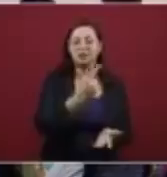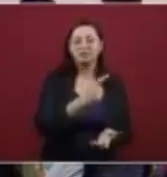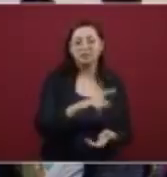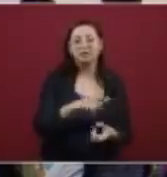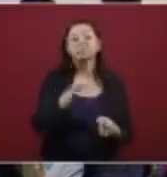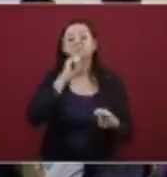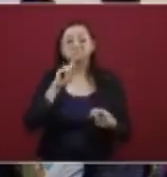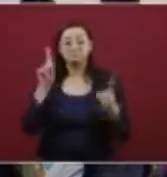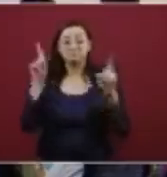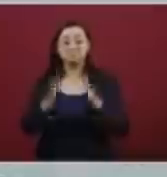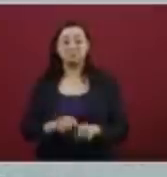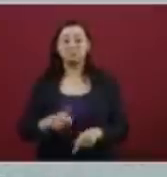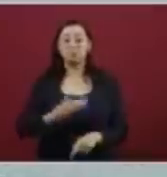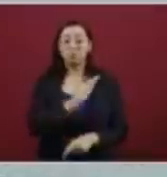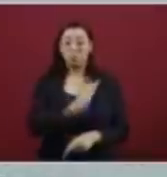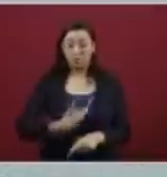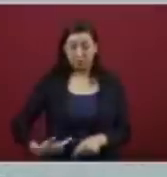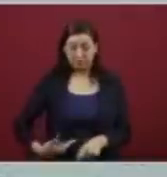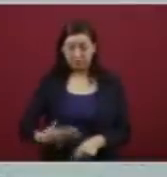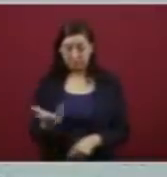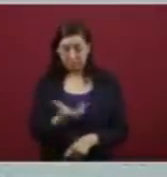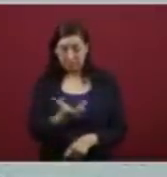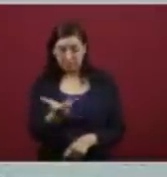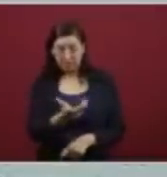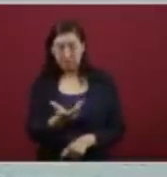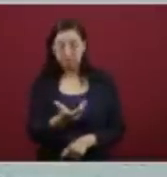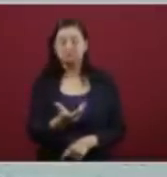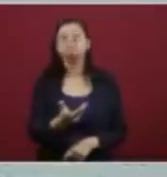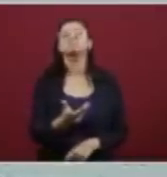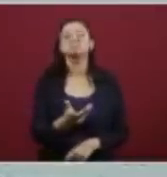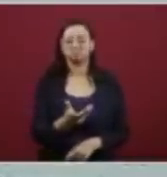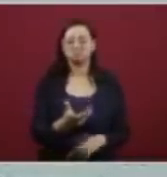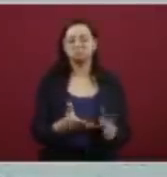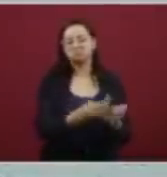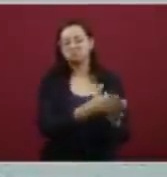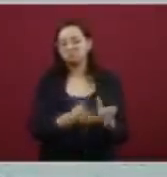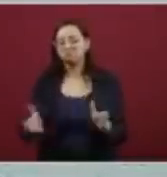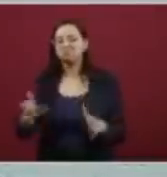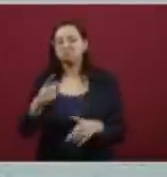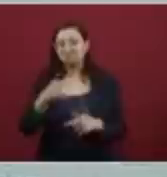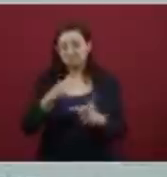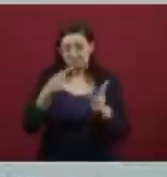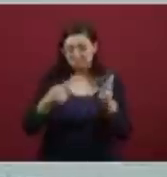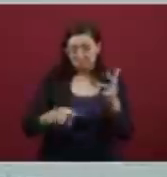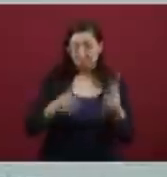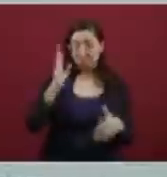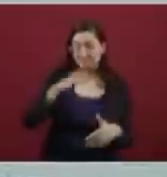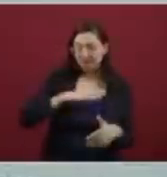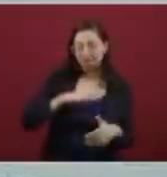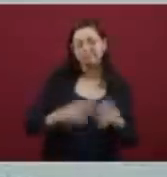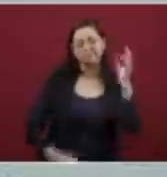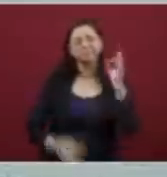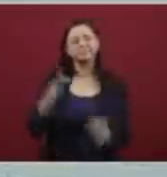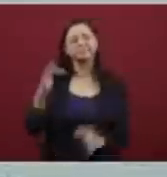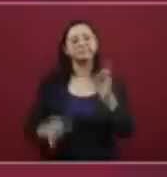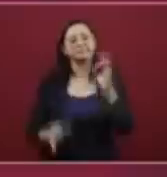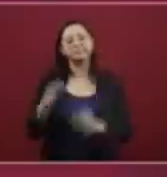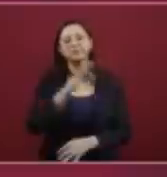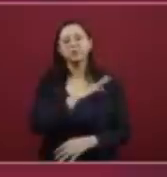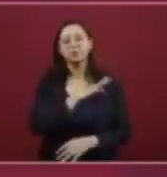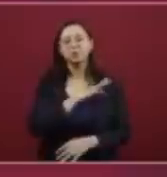juzgar al presidente de la República por todos estos delitos. Esto es un